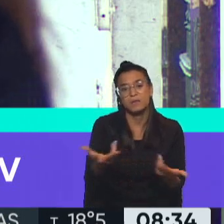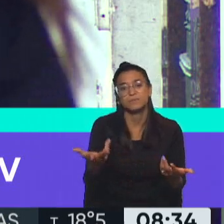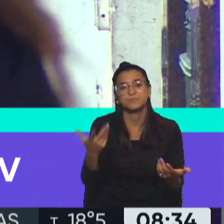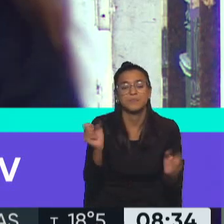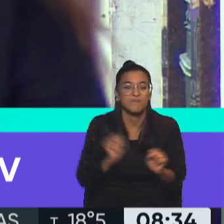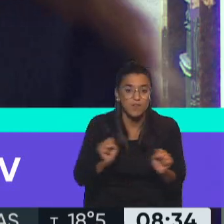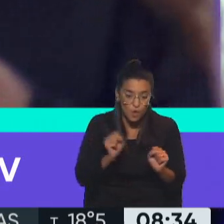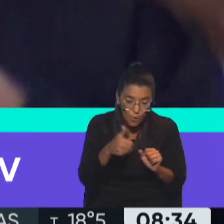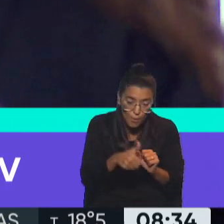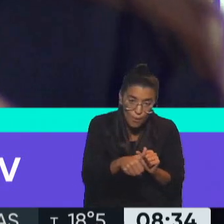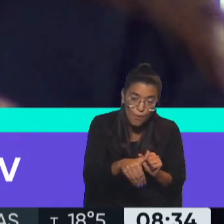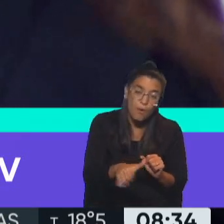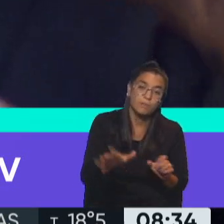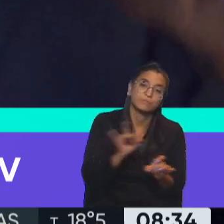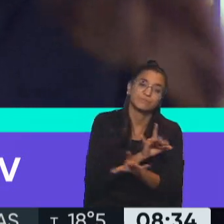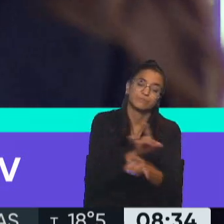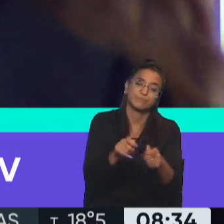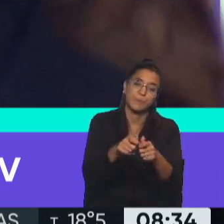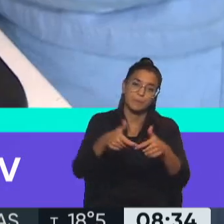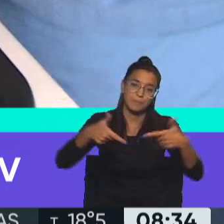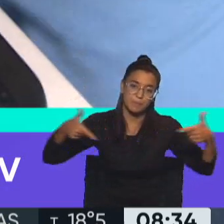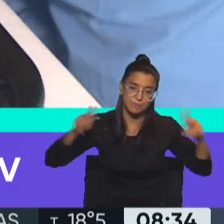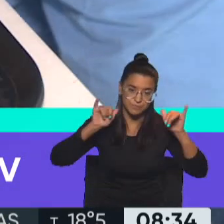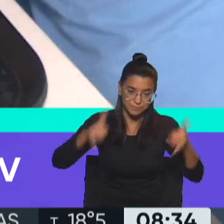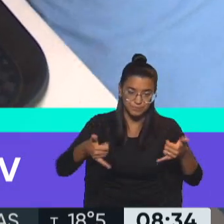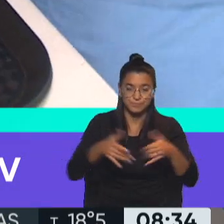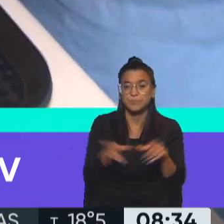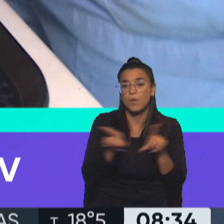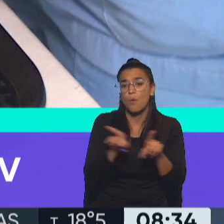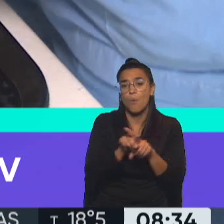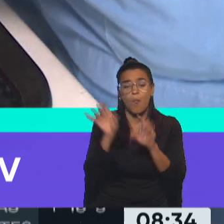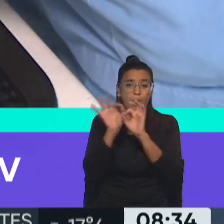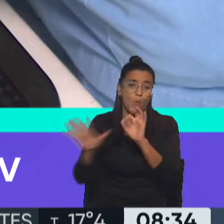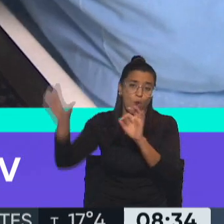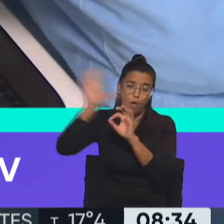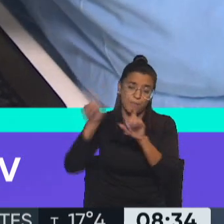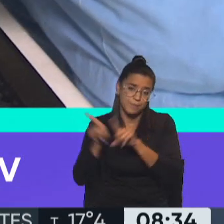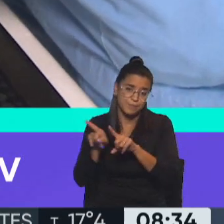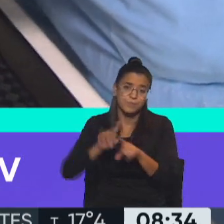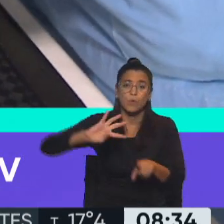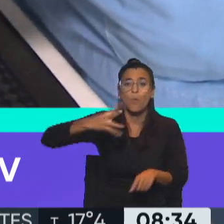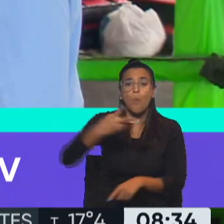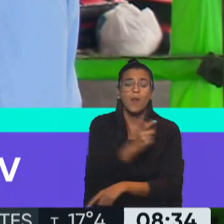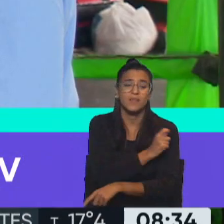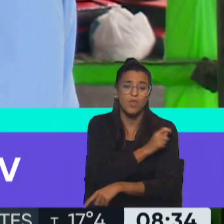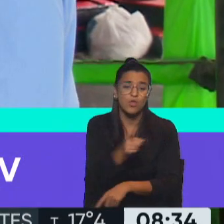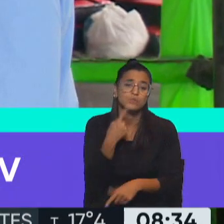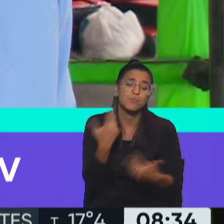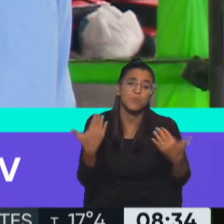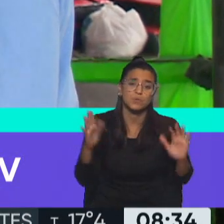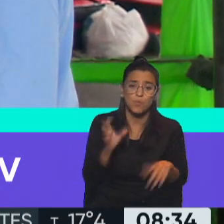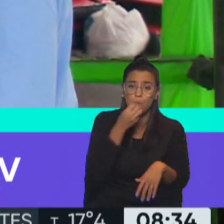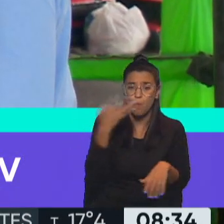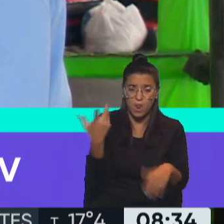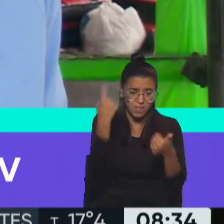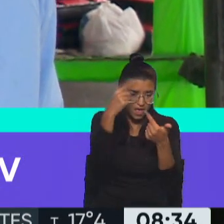los fríos, vayamos a un incremento en el número de casos, como está sucediendo en Europa. En cuanto a la cuarta dosis, podría ser cualquiera de las